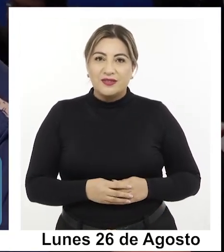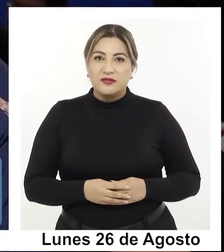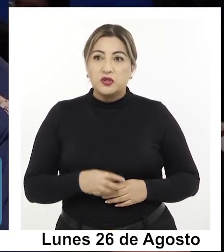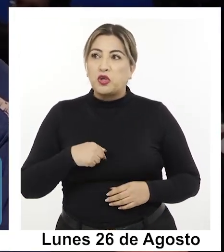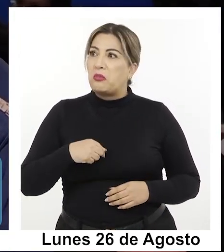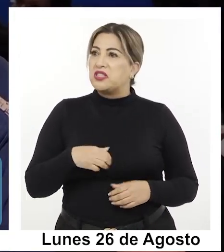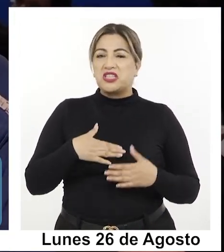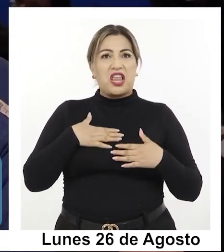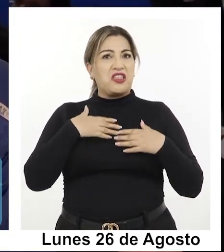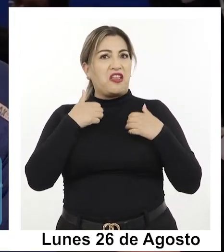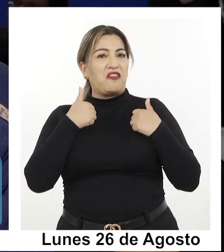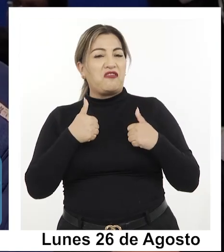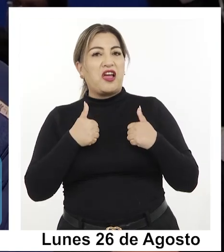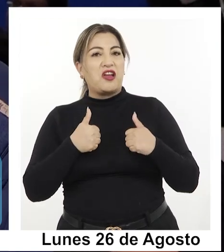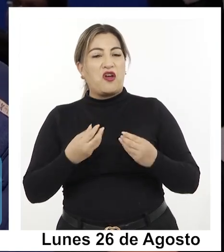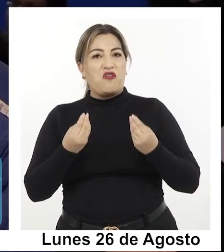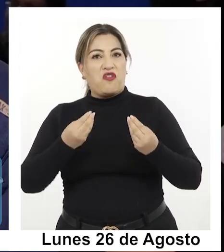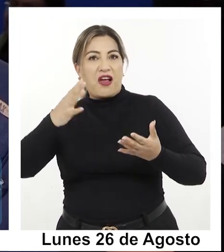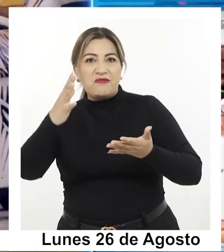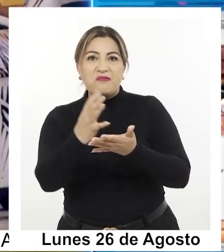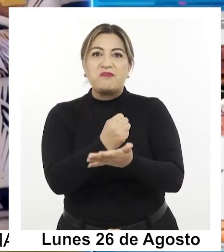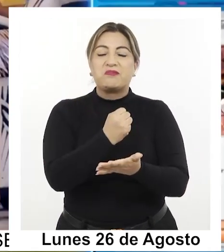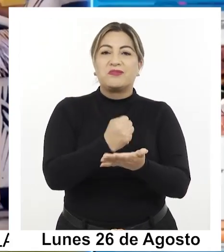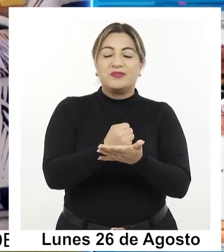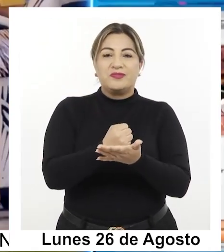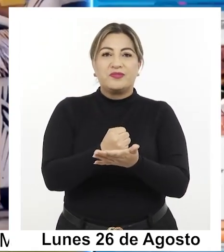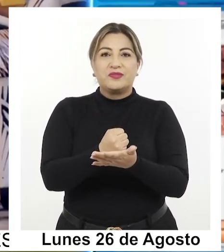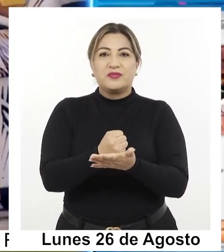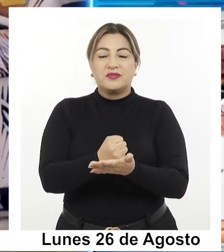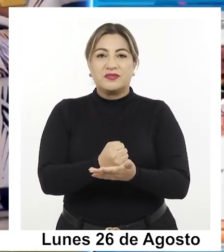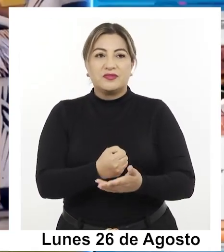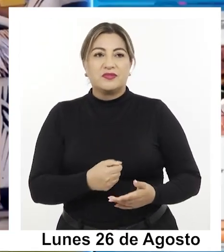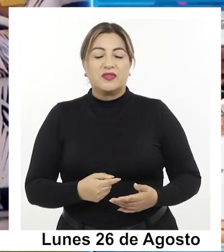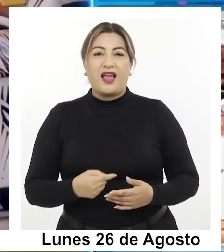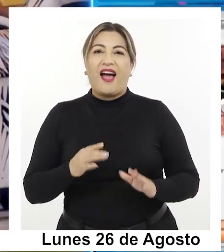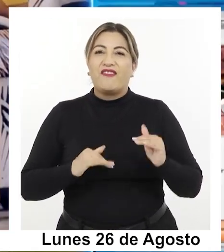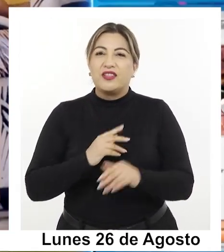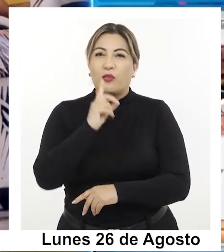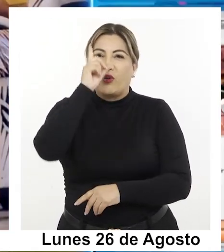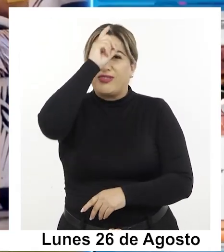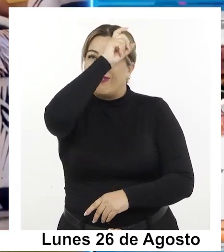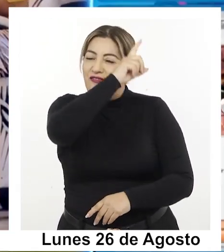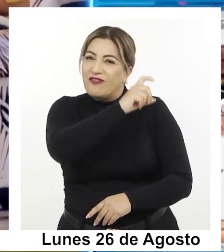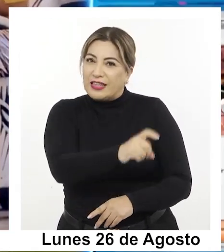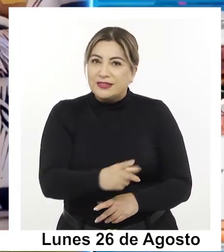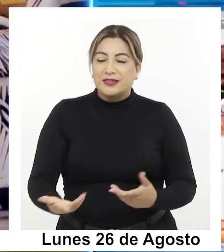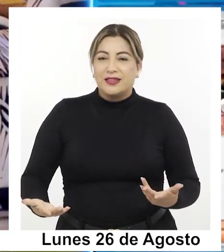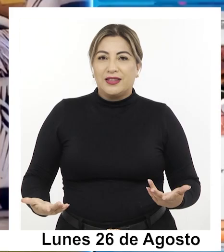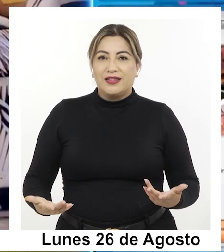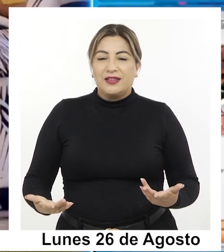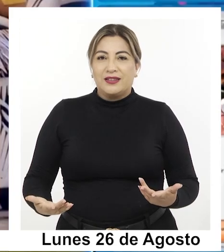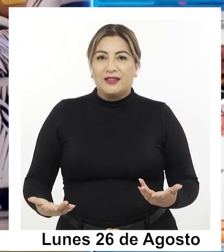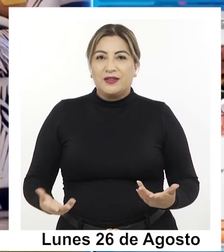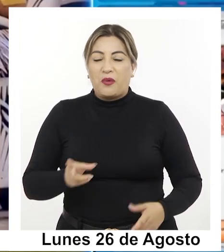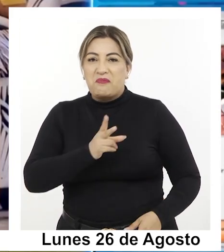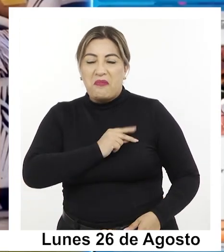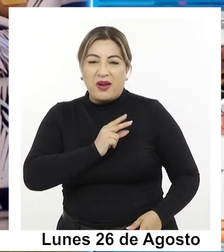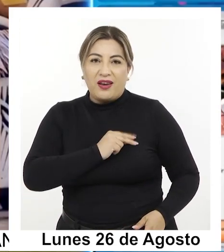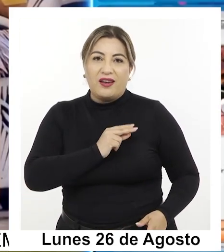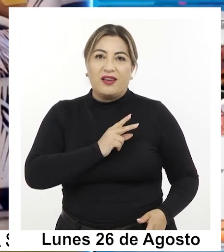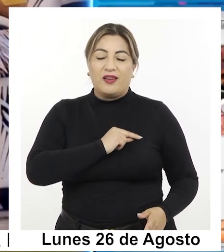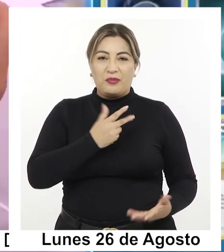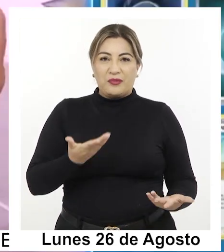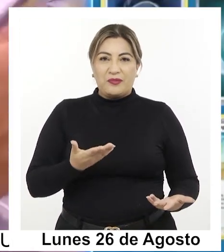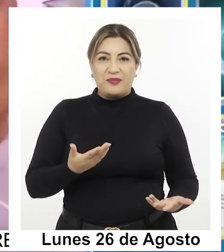Muy bien, muy buen logro, creo que es un logro que es muy complicado de llegar a